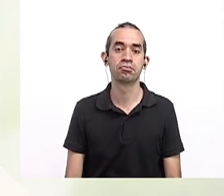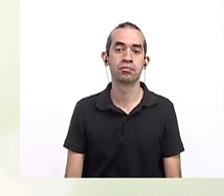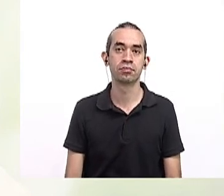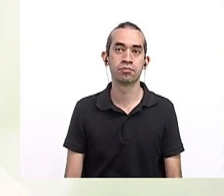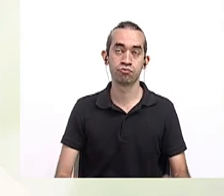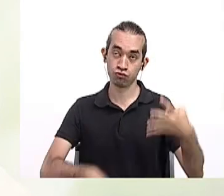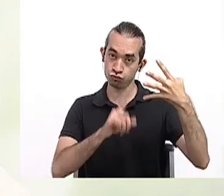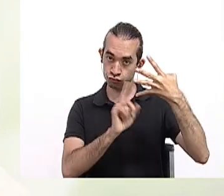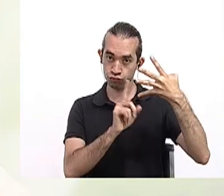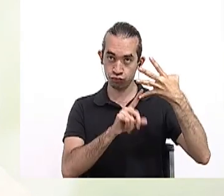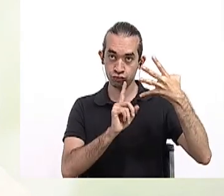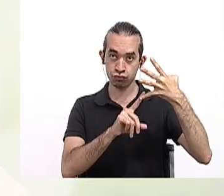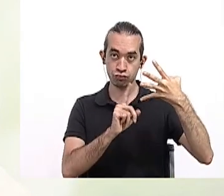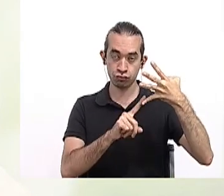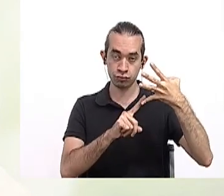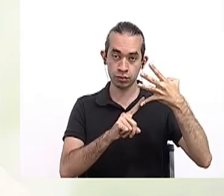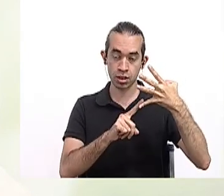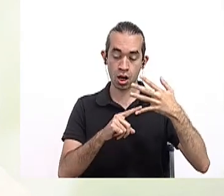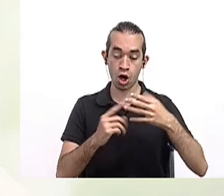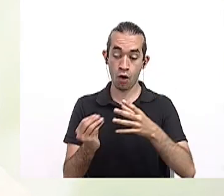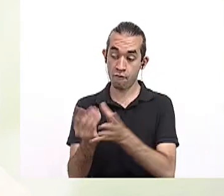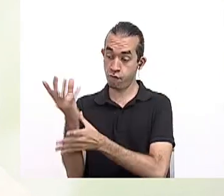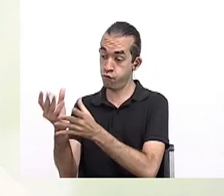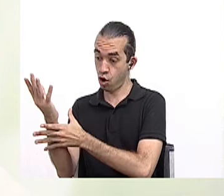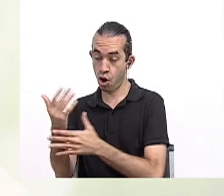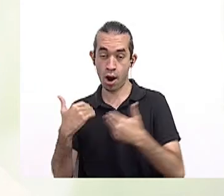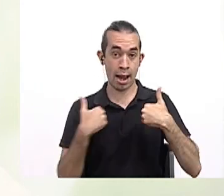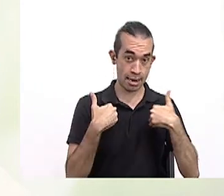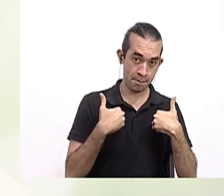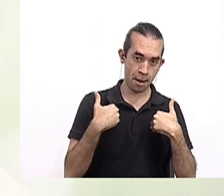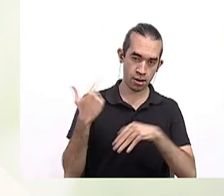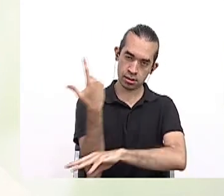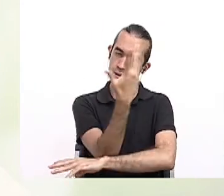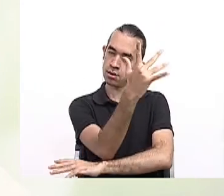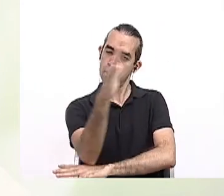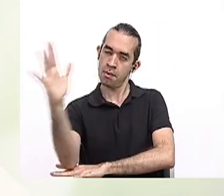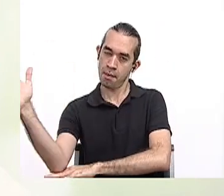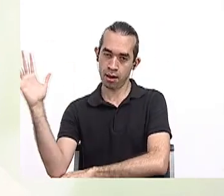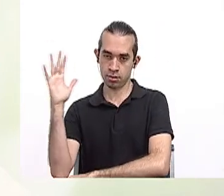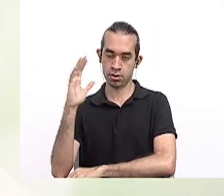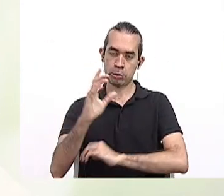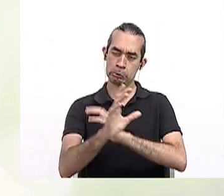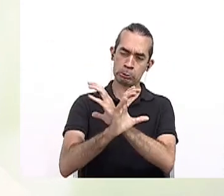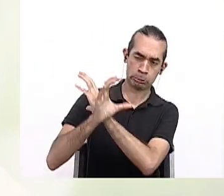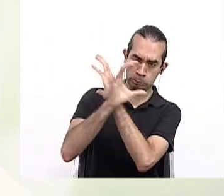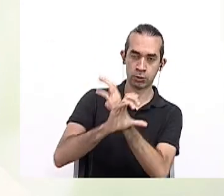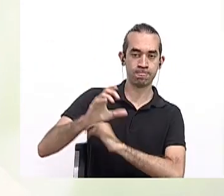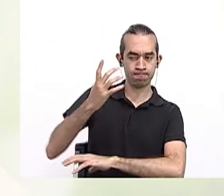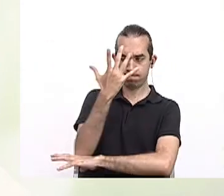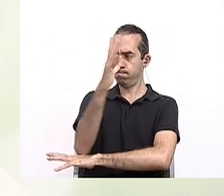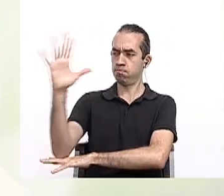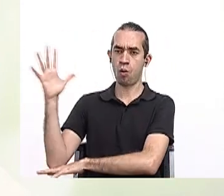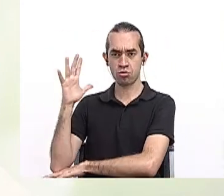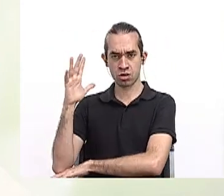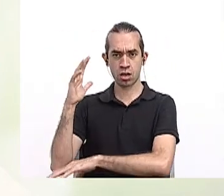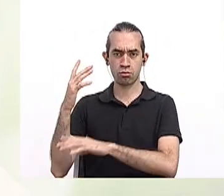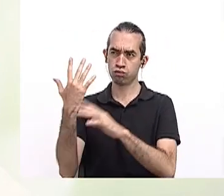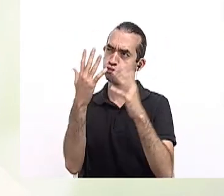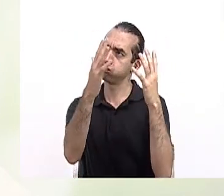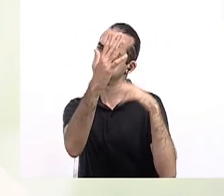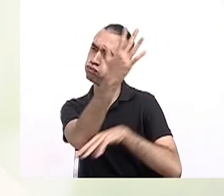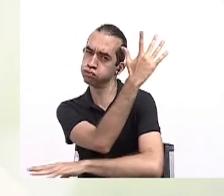cuarta proteger la flora y fauna silvestre salvaguardar los bosques y las montañas